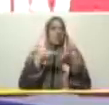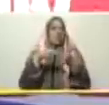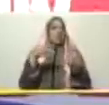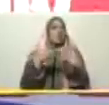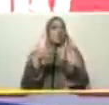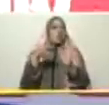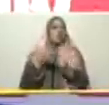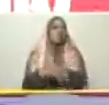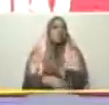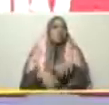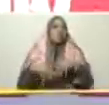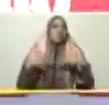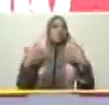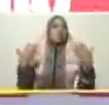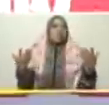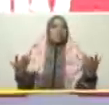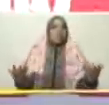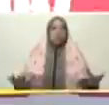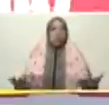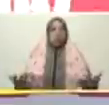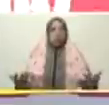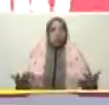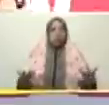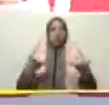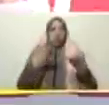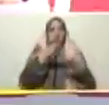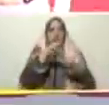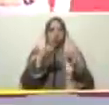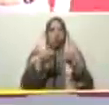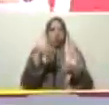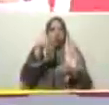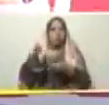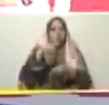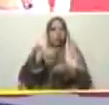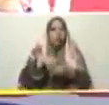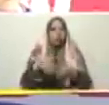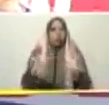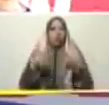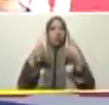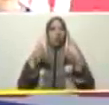que hacer organizar el triunfo la elección